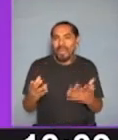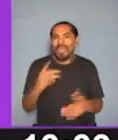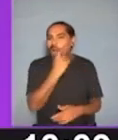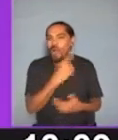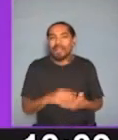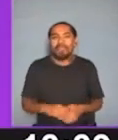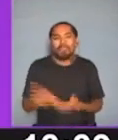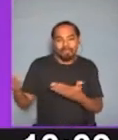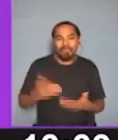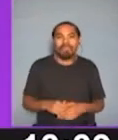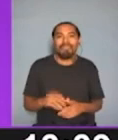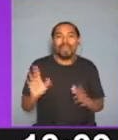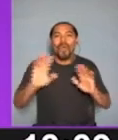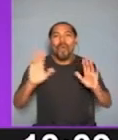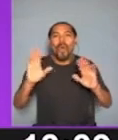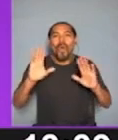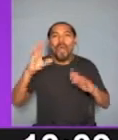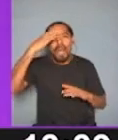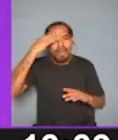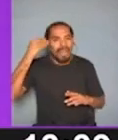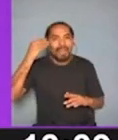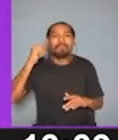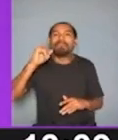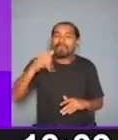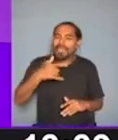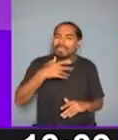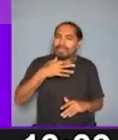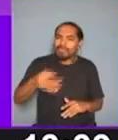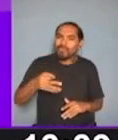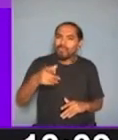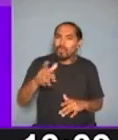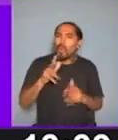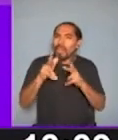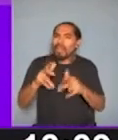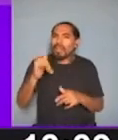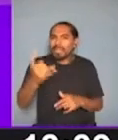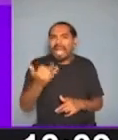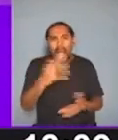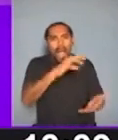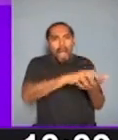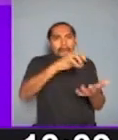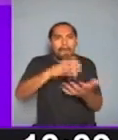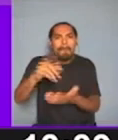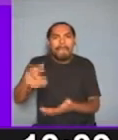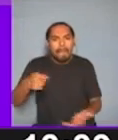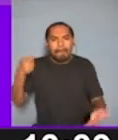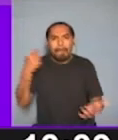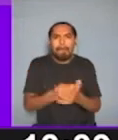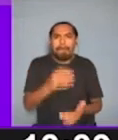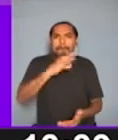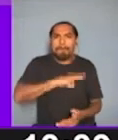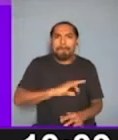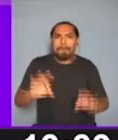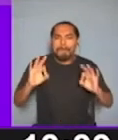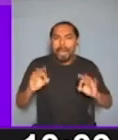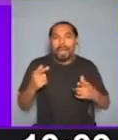Hola, Belén, ¿cómo te va? Y como vos decís, hay algunas empresas que tendrían que estar cancelando en la jornada de hoy los salarios para lo